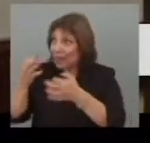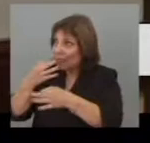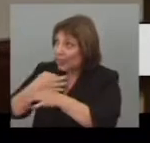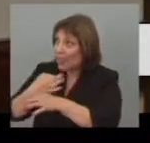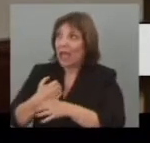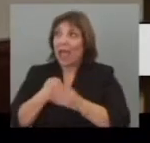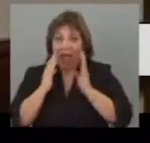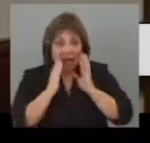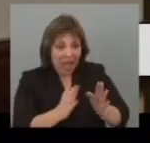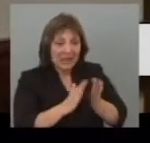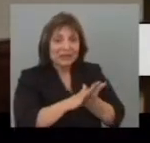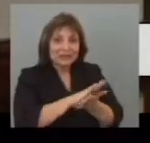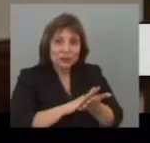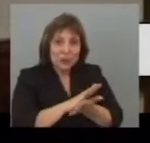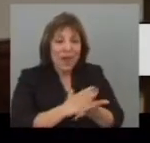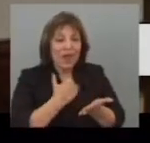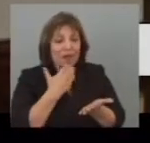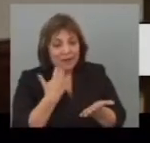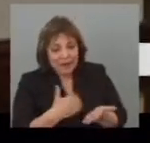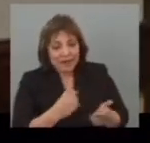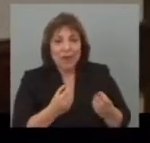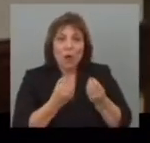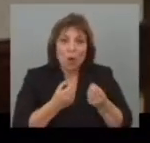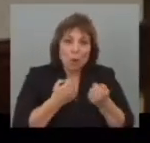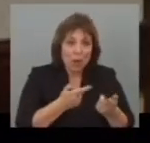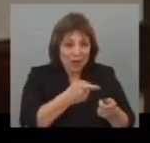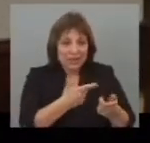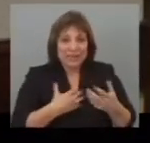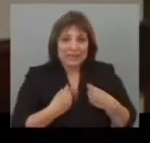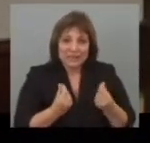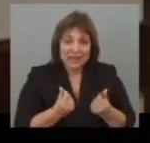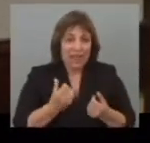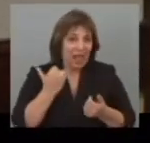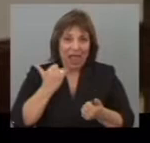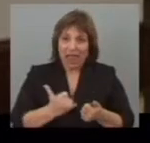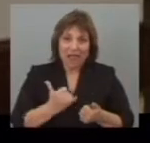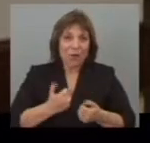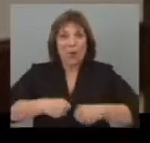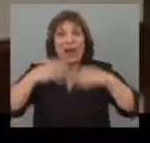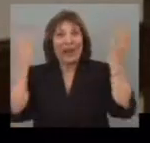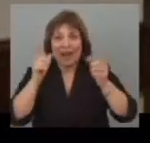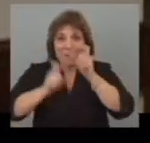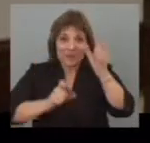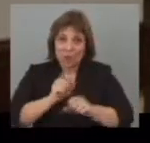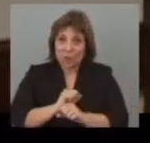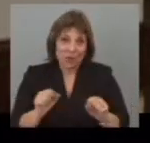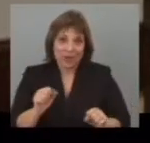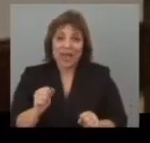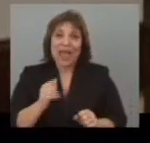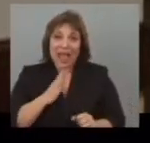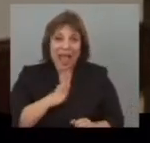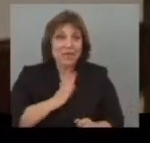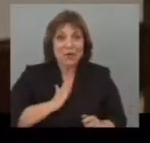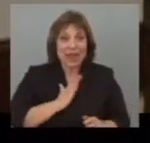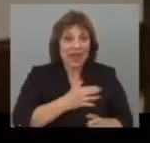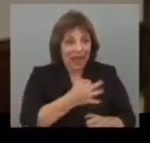poder ser sensible, ¿no?, a lo que está sintiendo quien hace la denuncia, es clave para que la gente se anime, ¿no?, o las mujeres